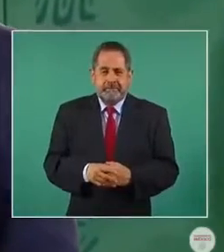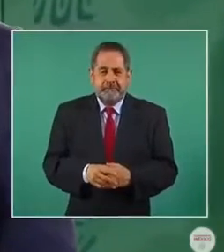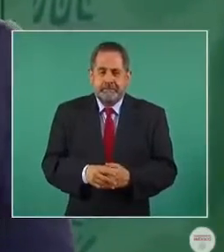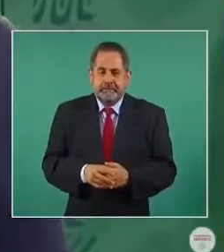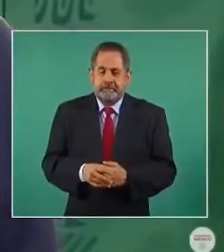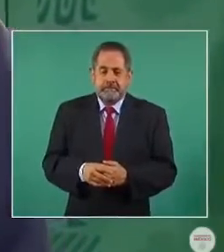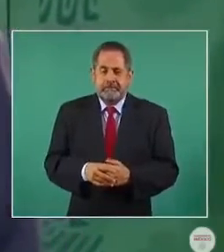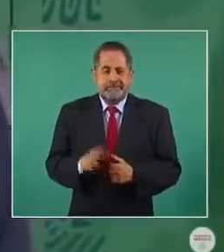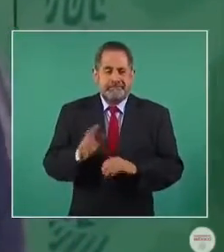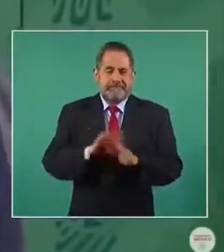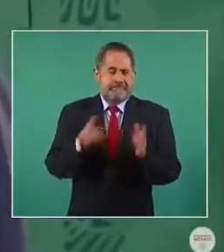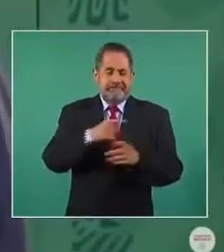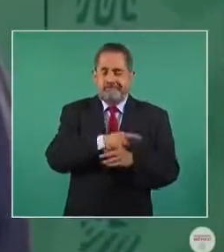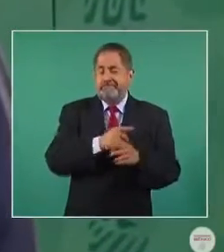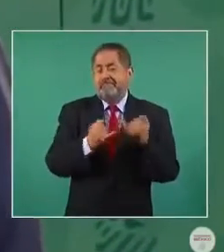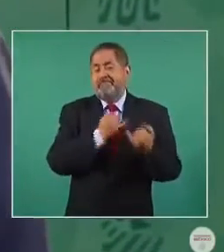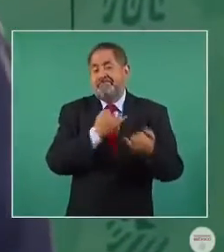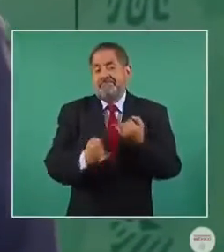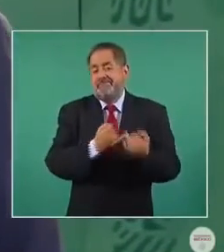una aventura.